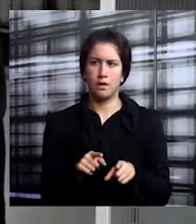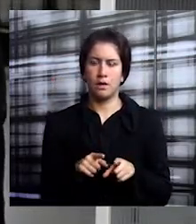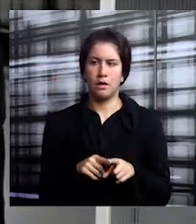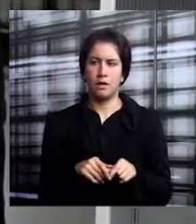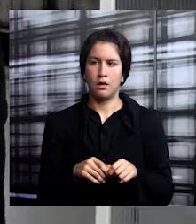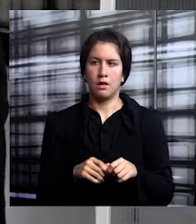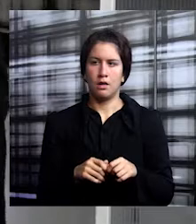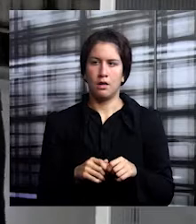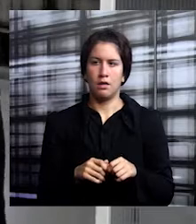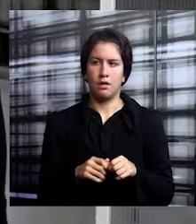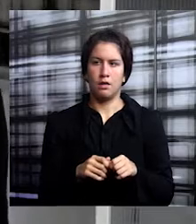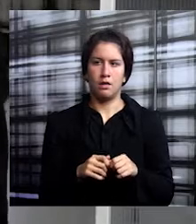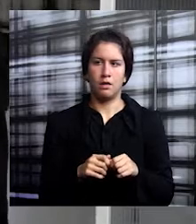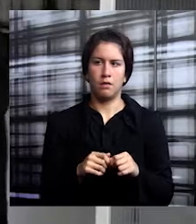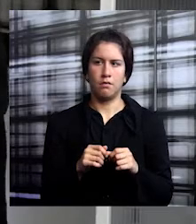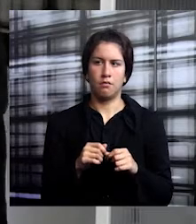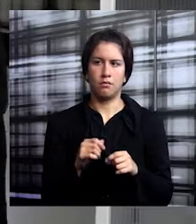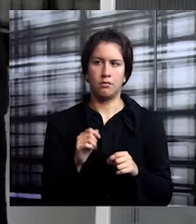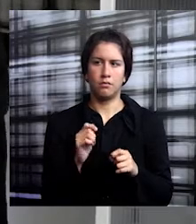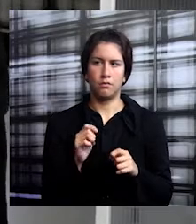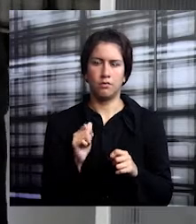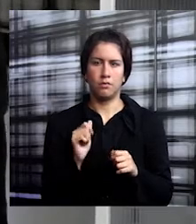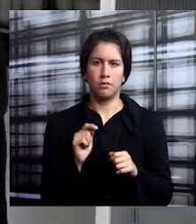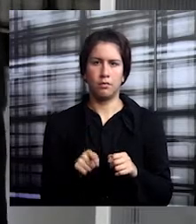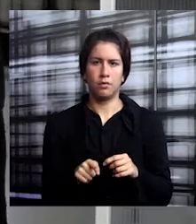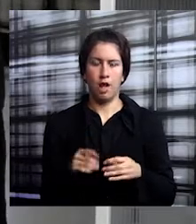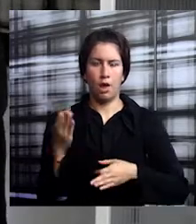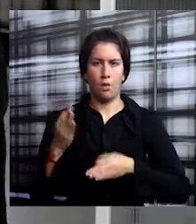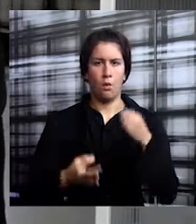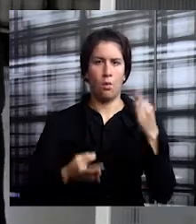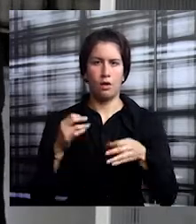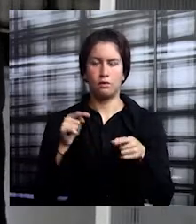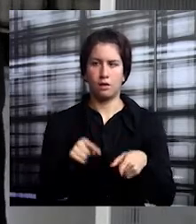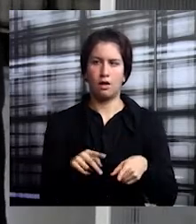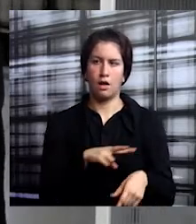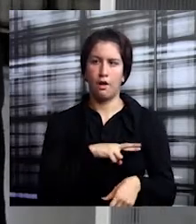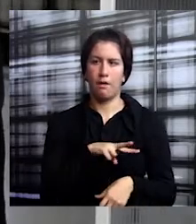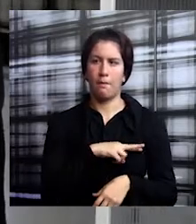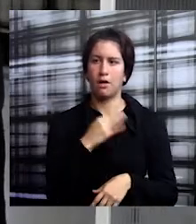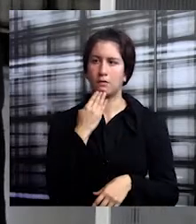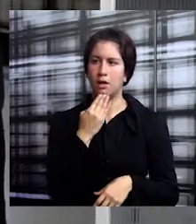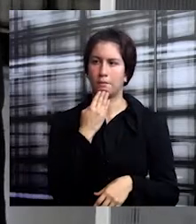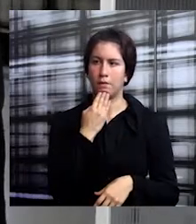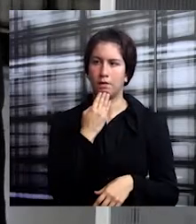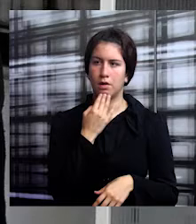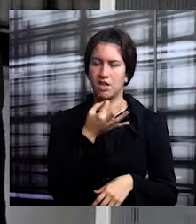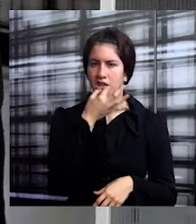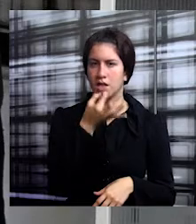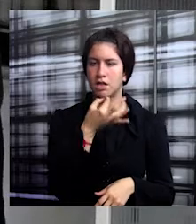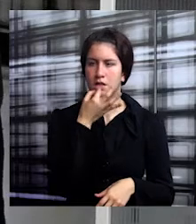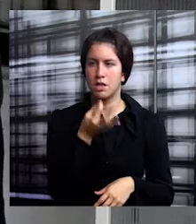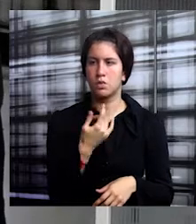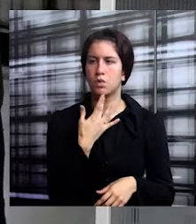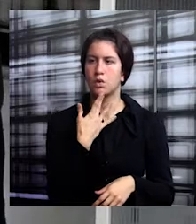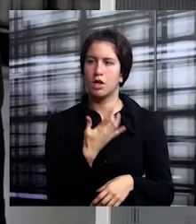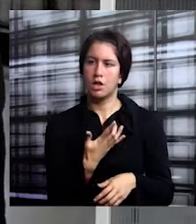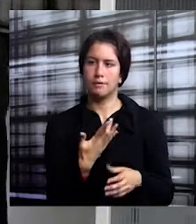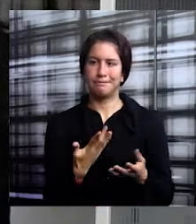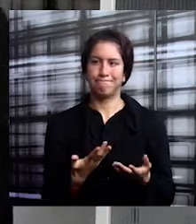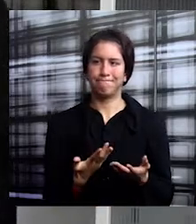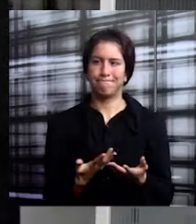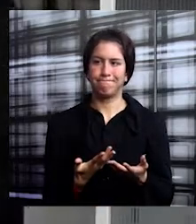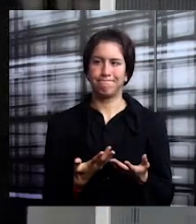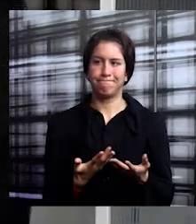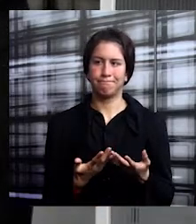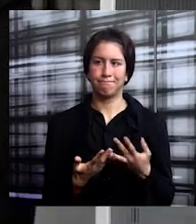la colega del Poder Judicial acá en Valparaíso envía comunicado señalando de que se había